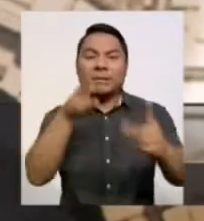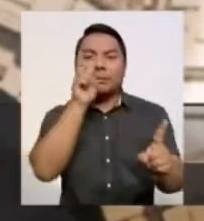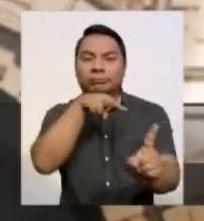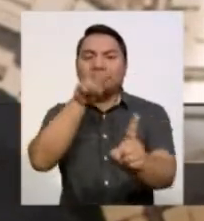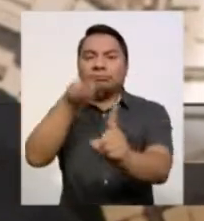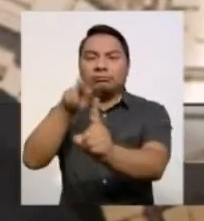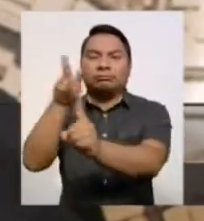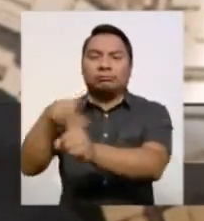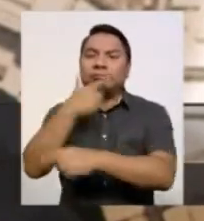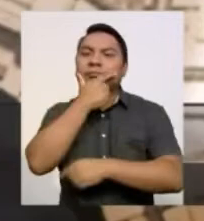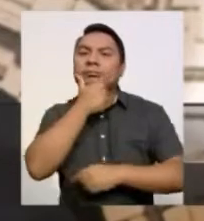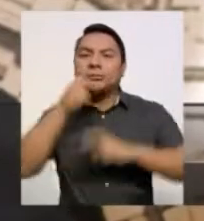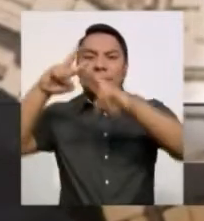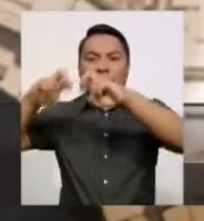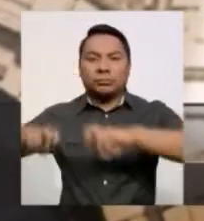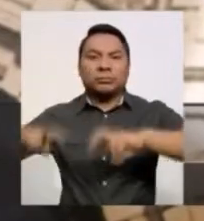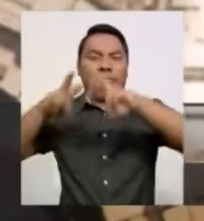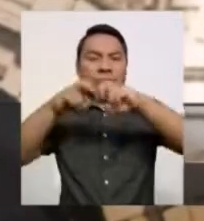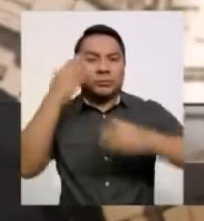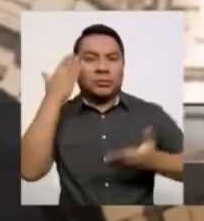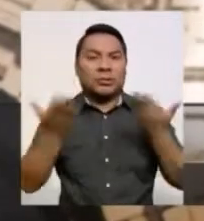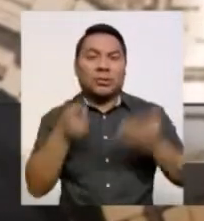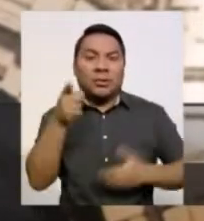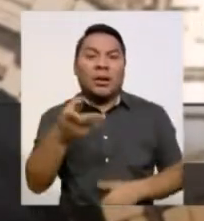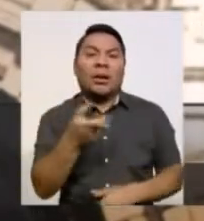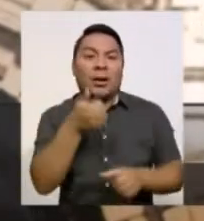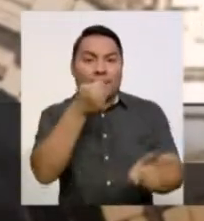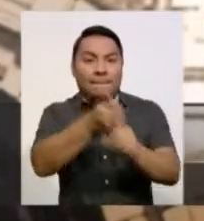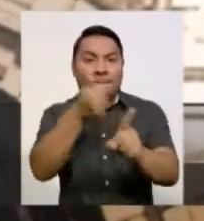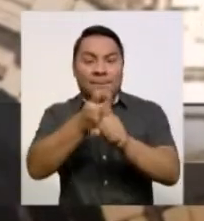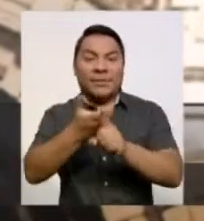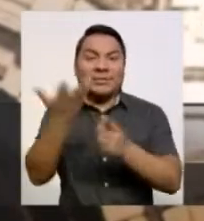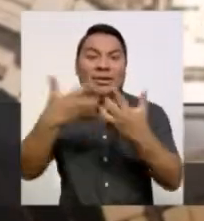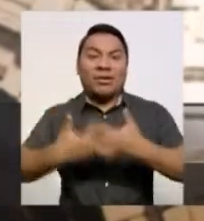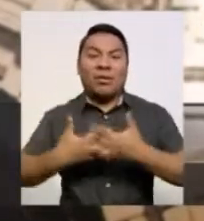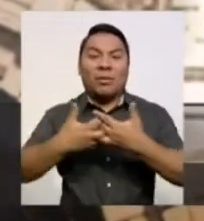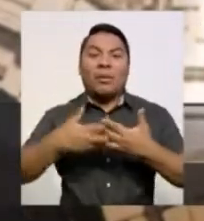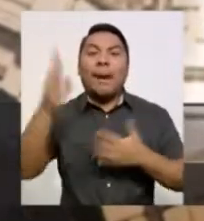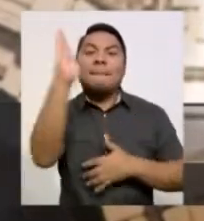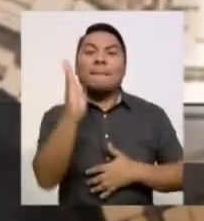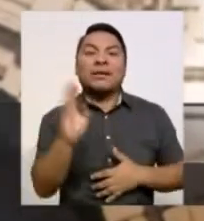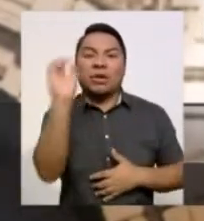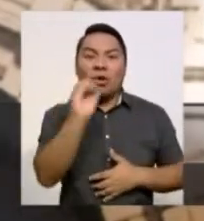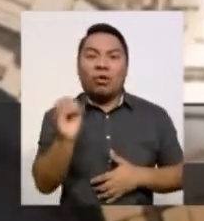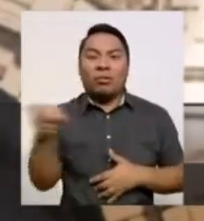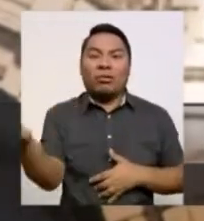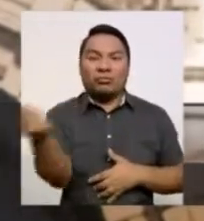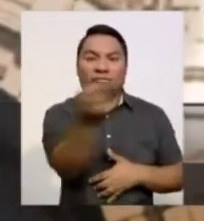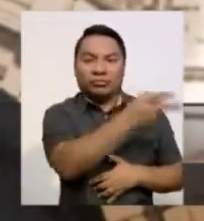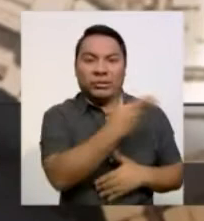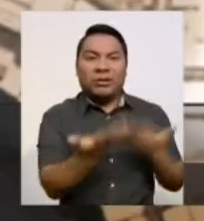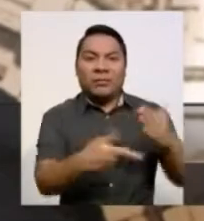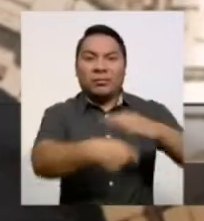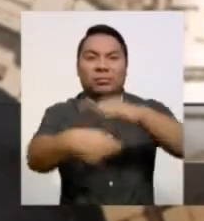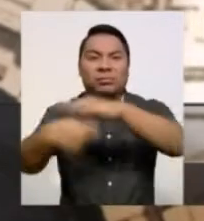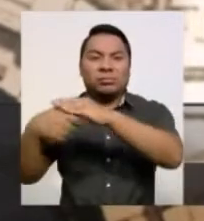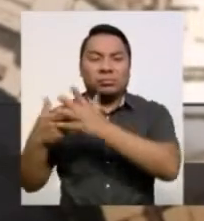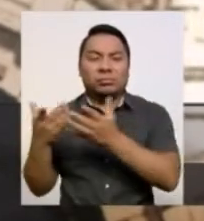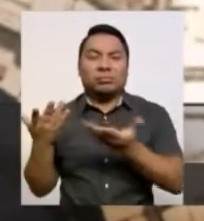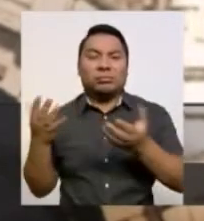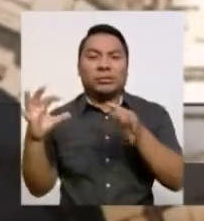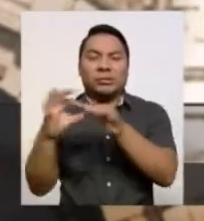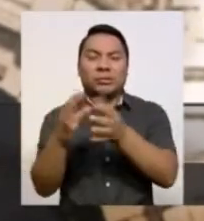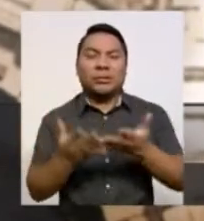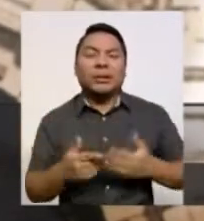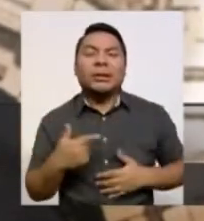en etapa de investigación, encabezadas por la propia Odebrecht, que tiene sin duda obras que cumplir, tienen que